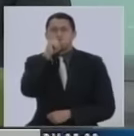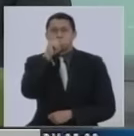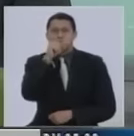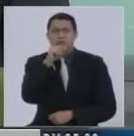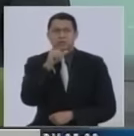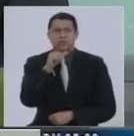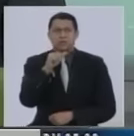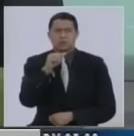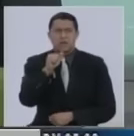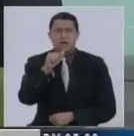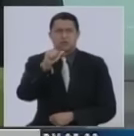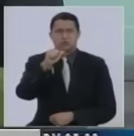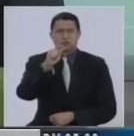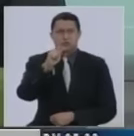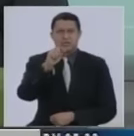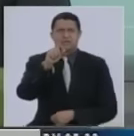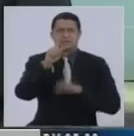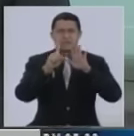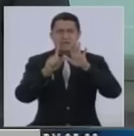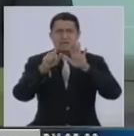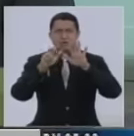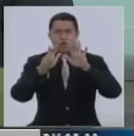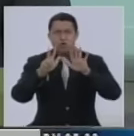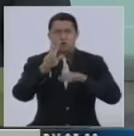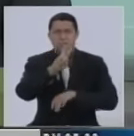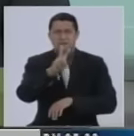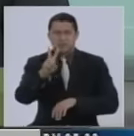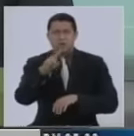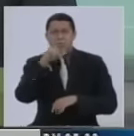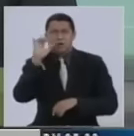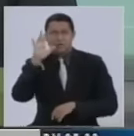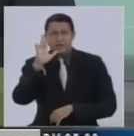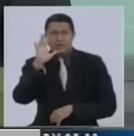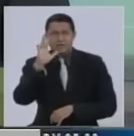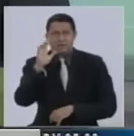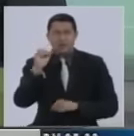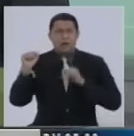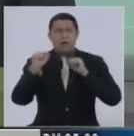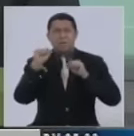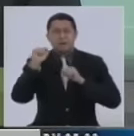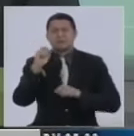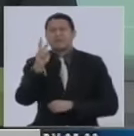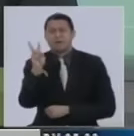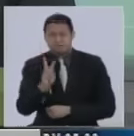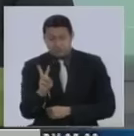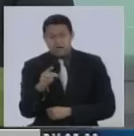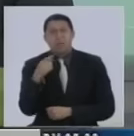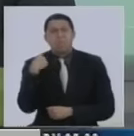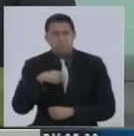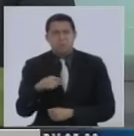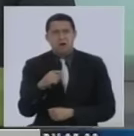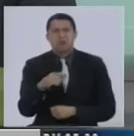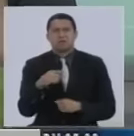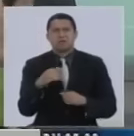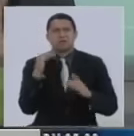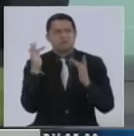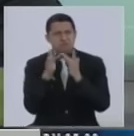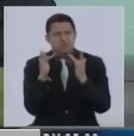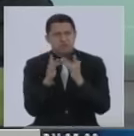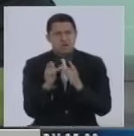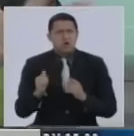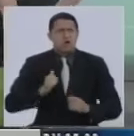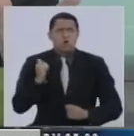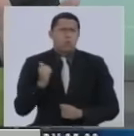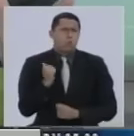aot r 6822 Tenemos también un Instagram que se llama epilepsia Venezuela que también por allí nos pueden contactar y en